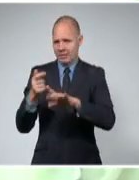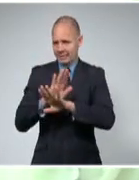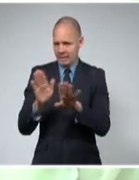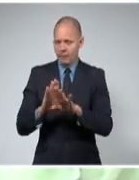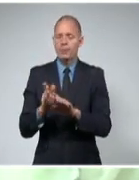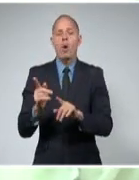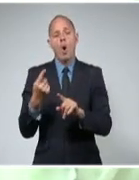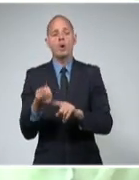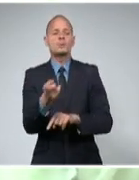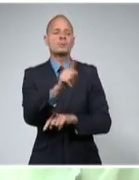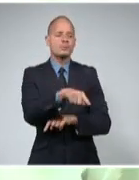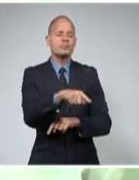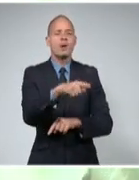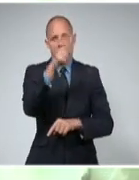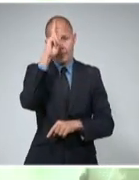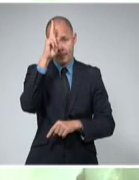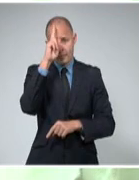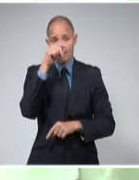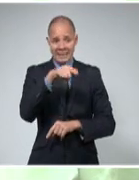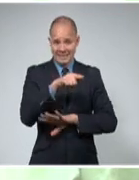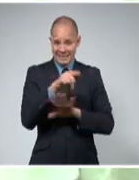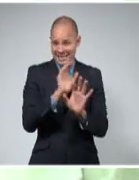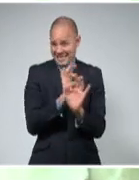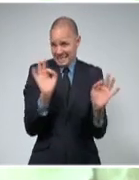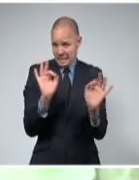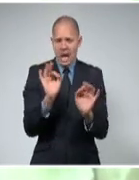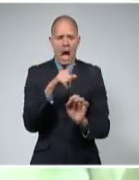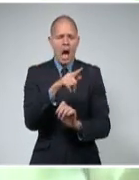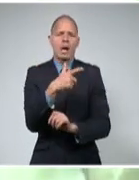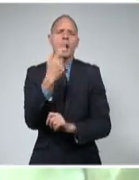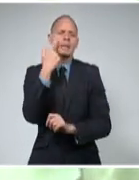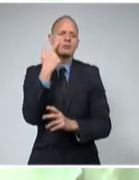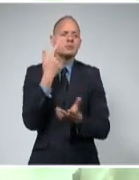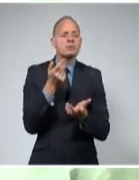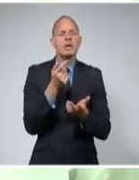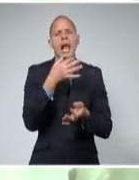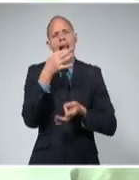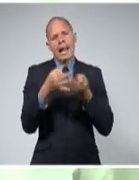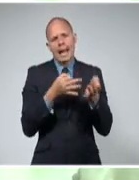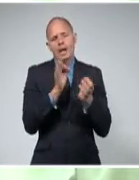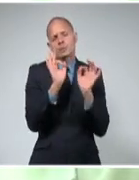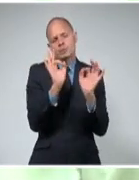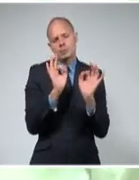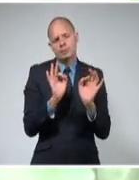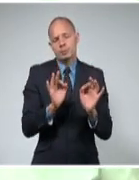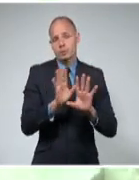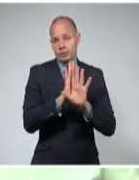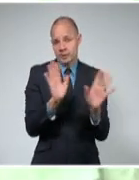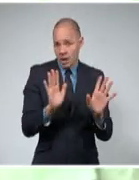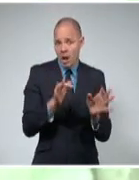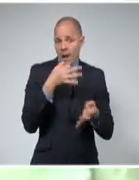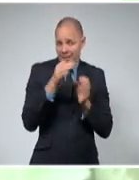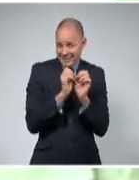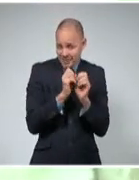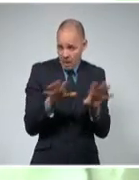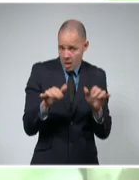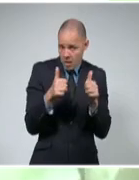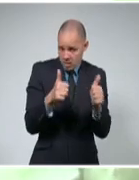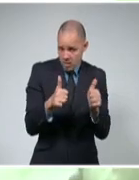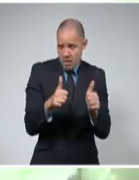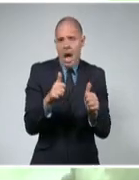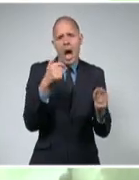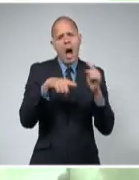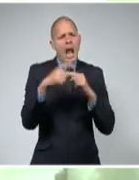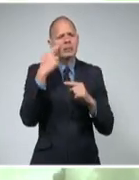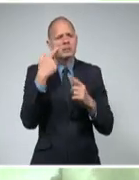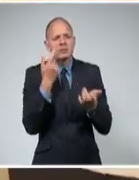especialista en medicina general integral, donde el médico le va a aplicar los criterios de exclusión que se den para la vacuna y se